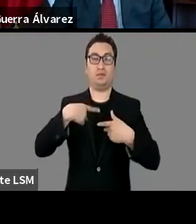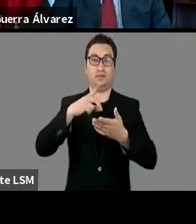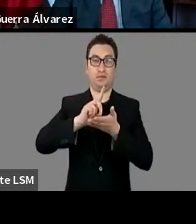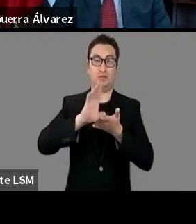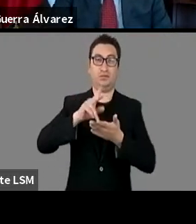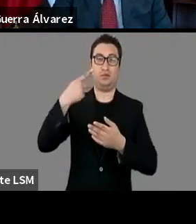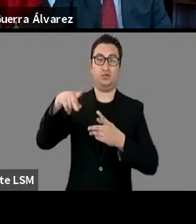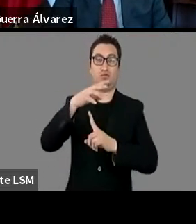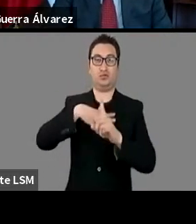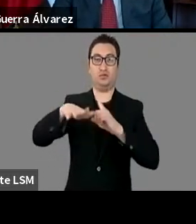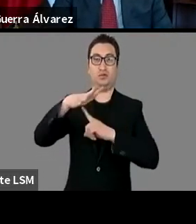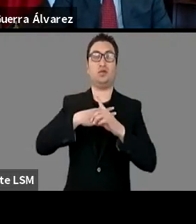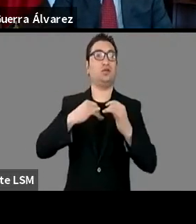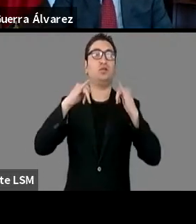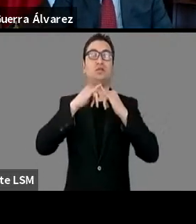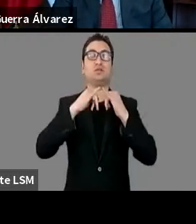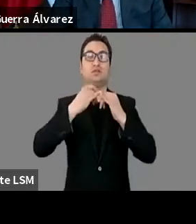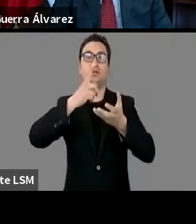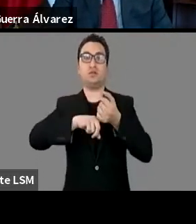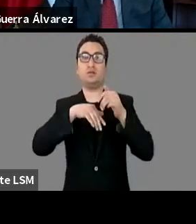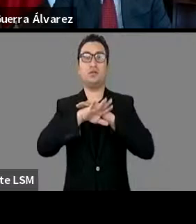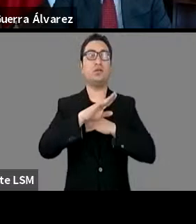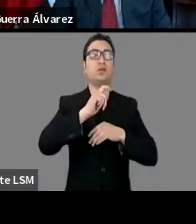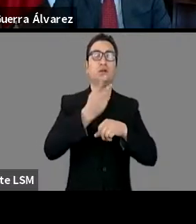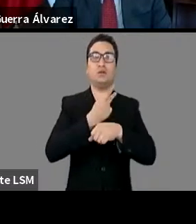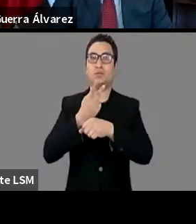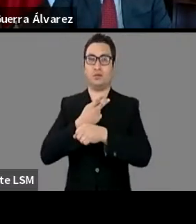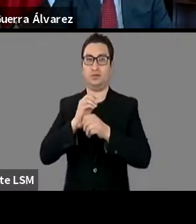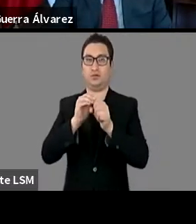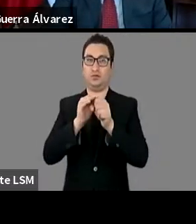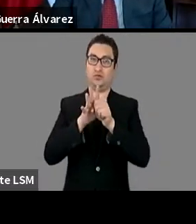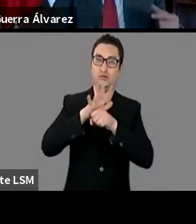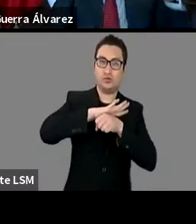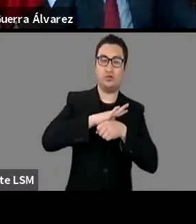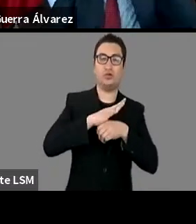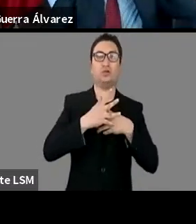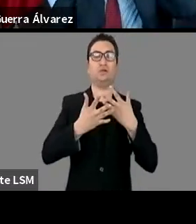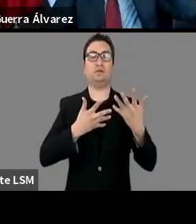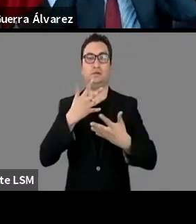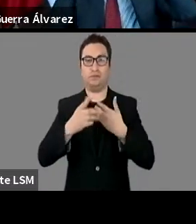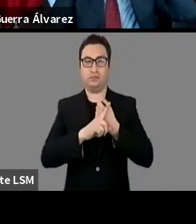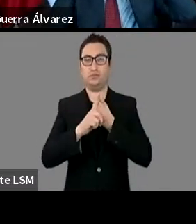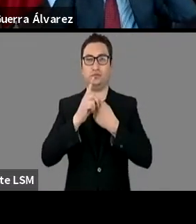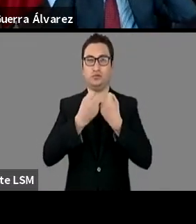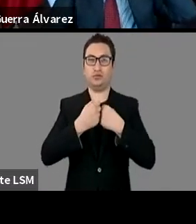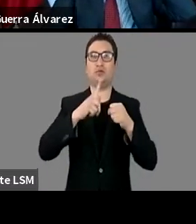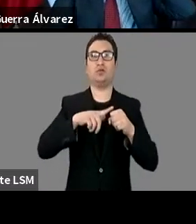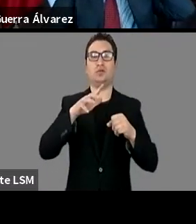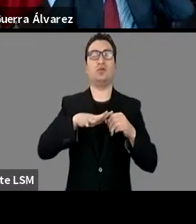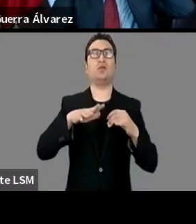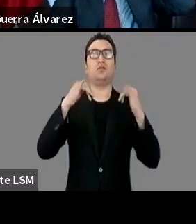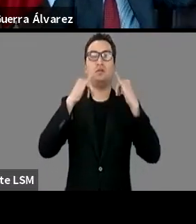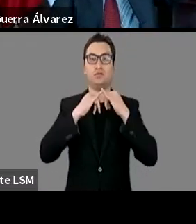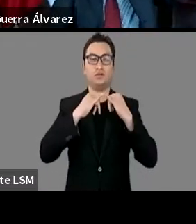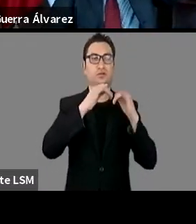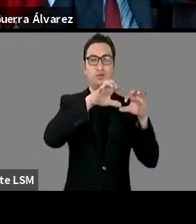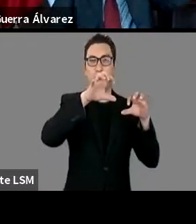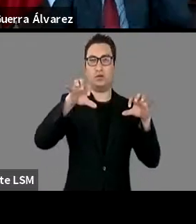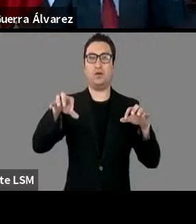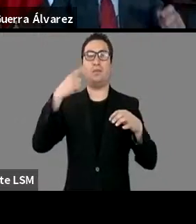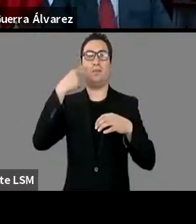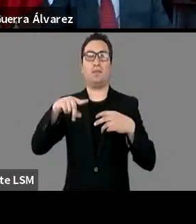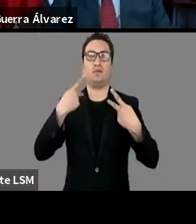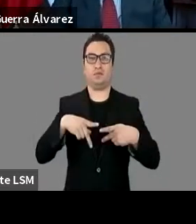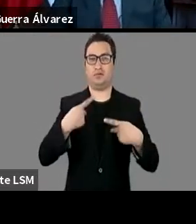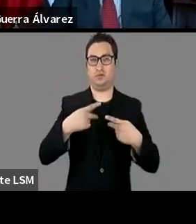instituciones psiquiátricas, en las instituciones sociales y en las instituciones para personas, por ejemplo, mayores, a las que da